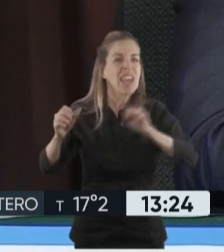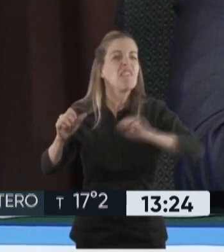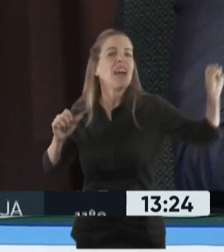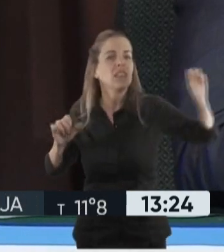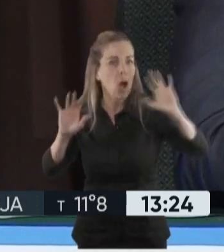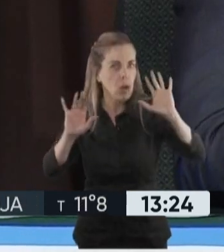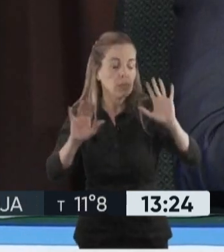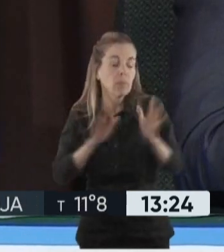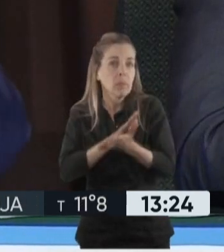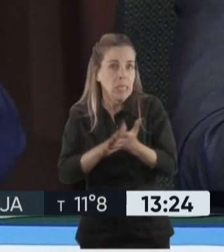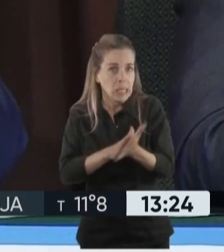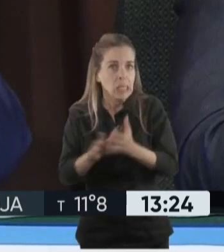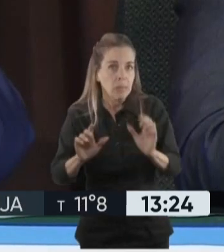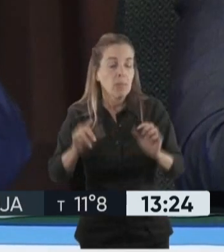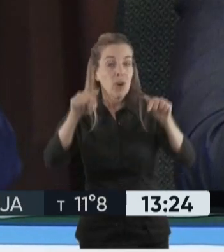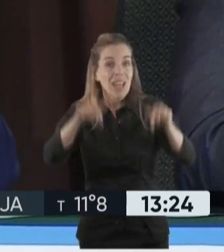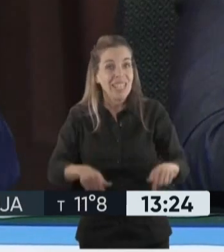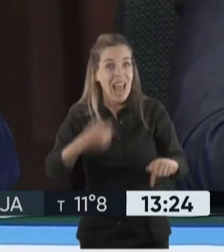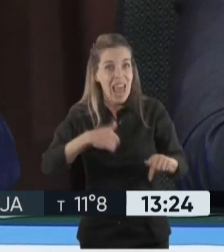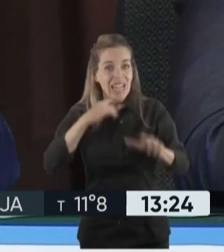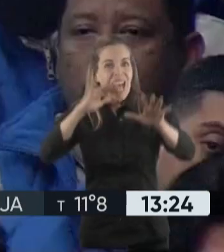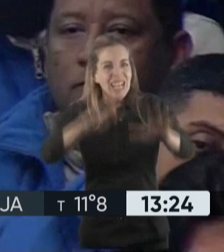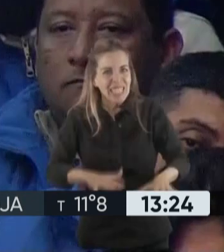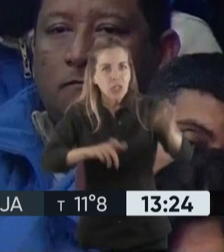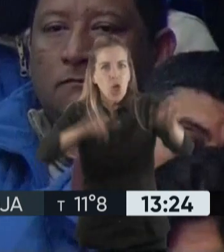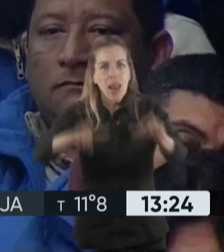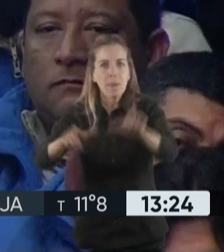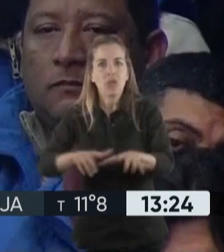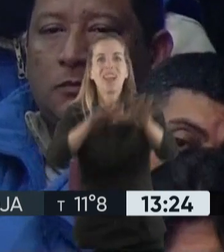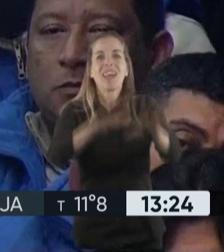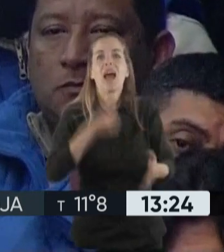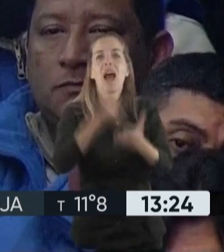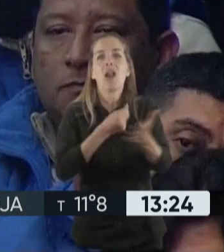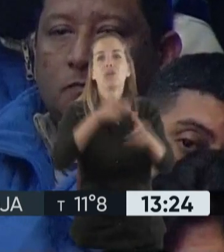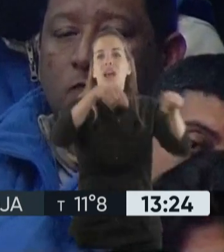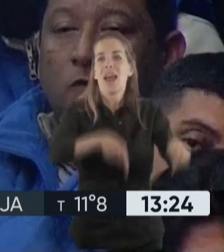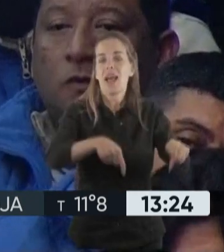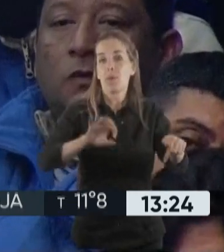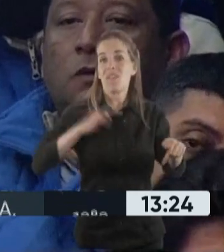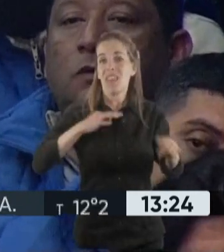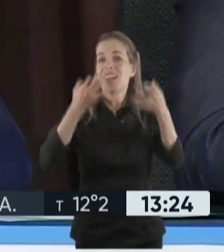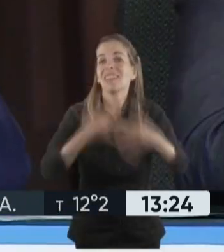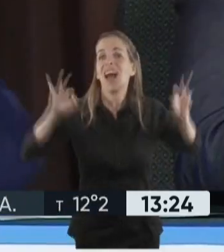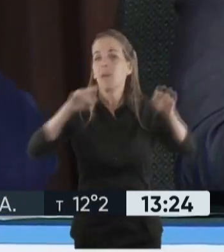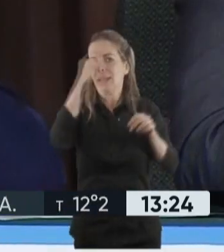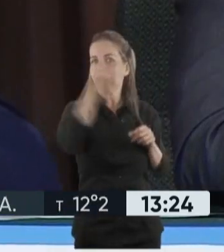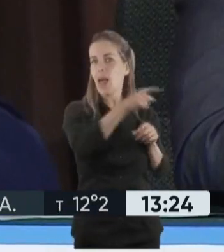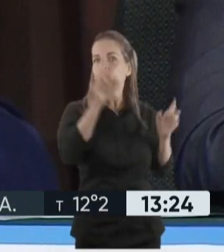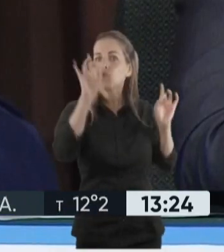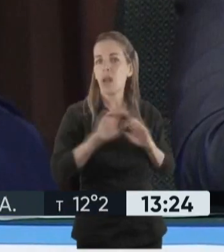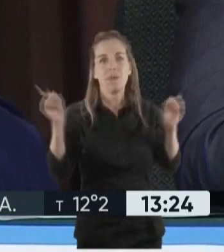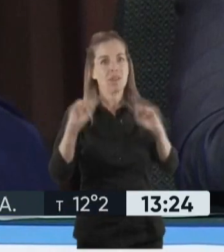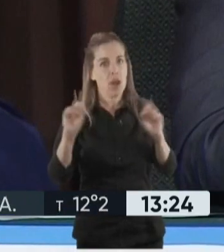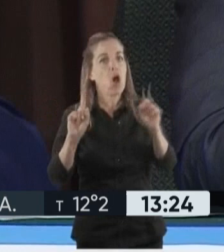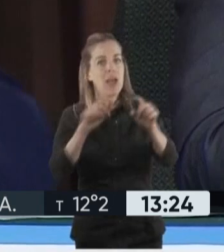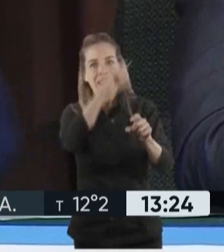recuerdo? Porque esta es la Argentina que se quedó acá. Porque las vidas no las salvó solo el Estado. Las salvó el Estado con el